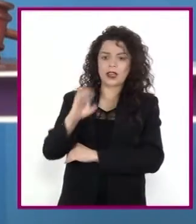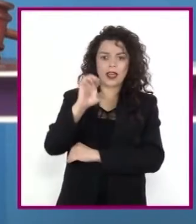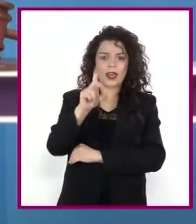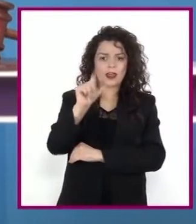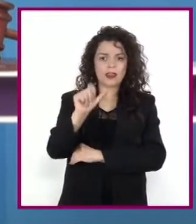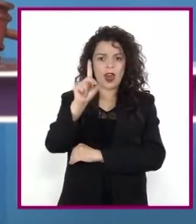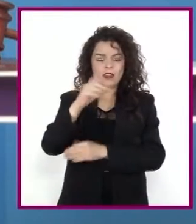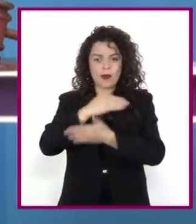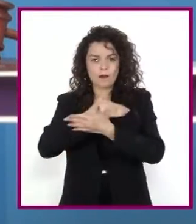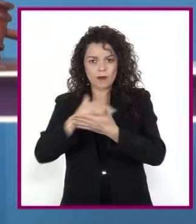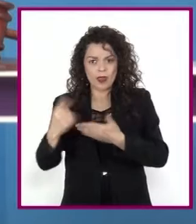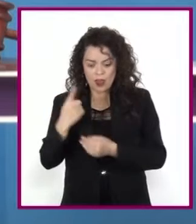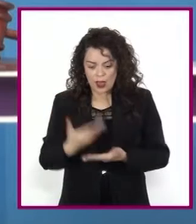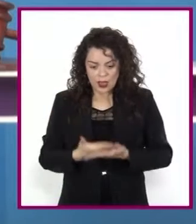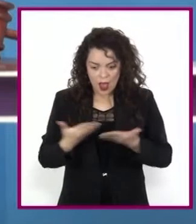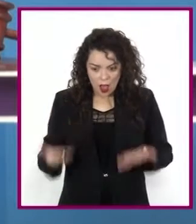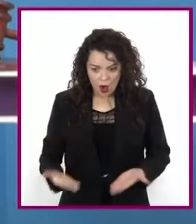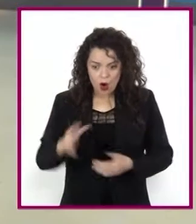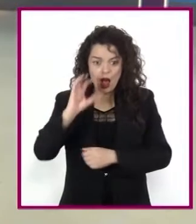Medio Oriente que en México.